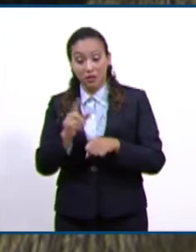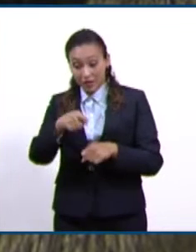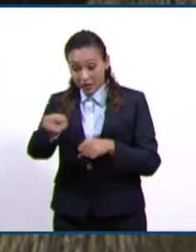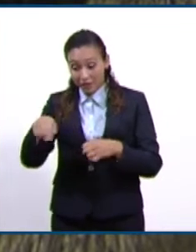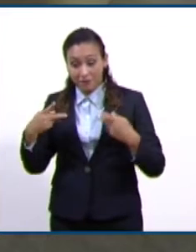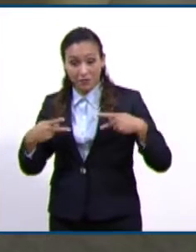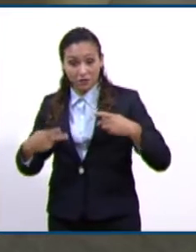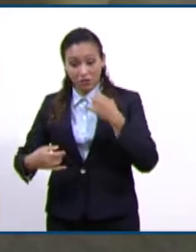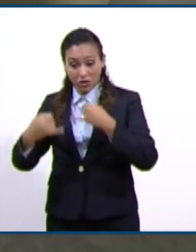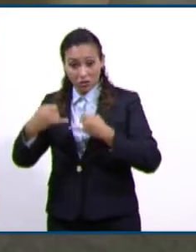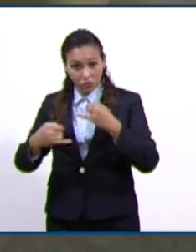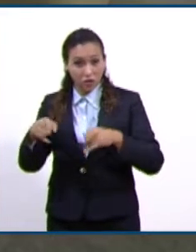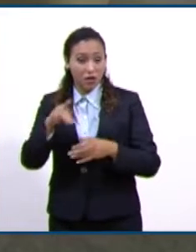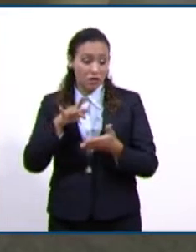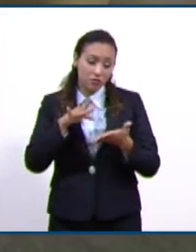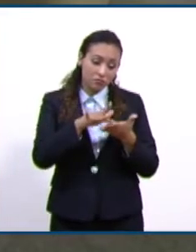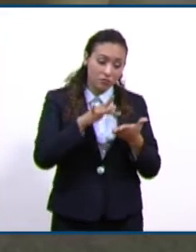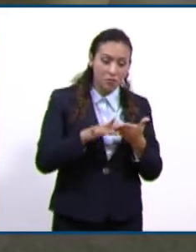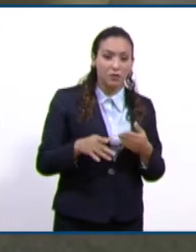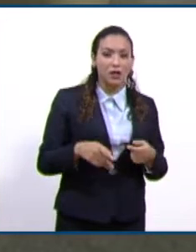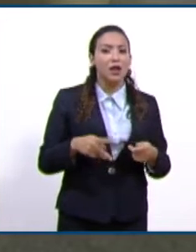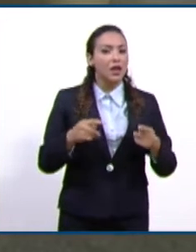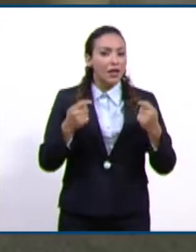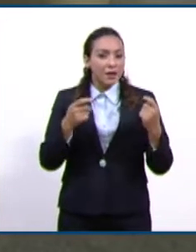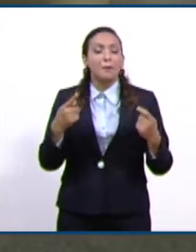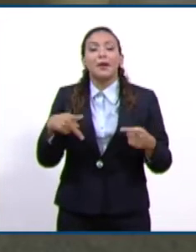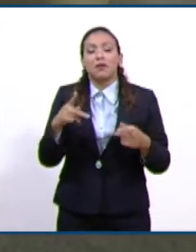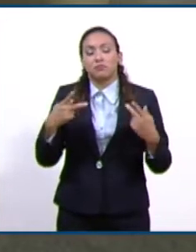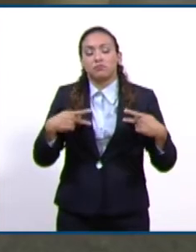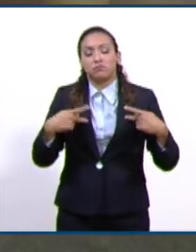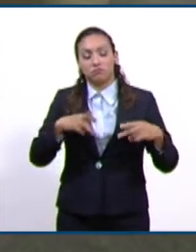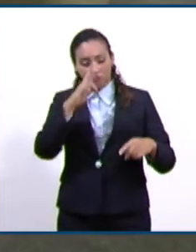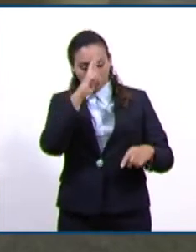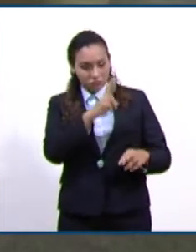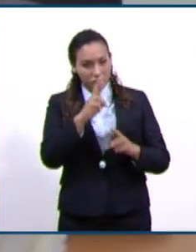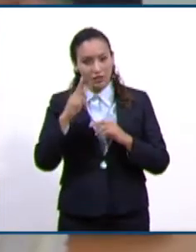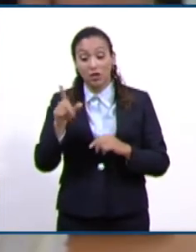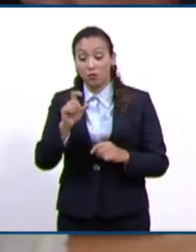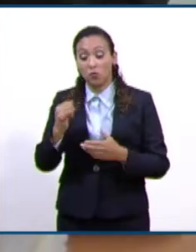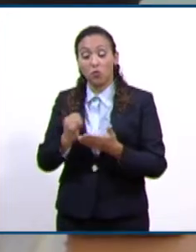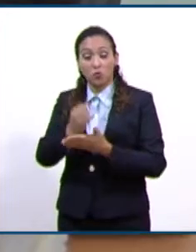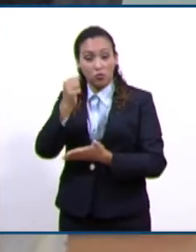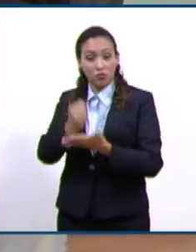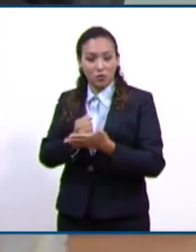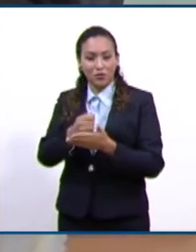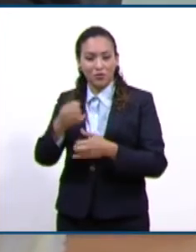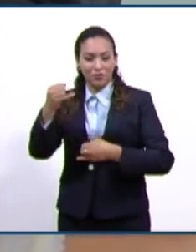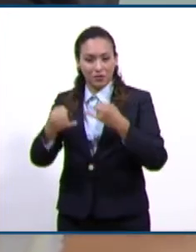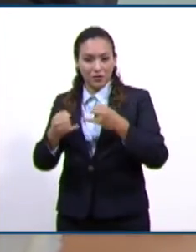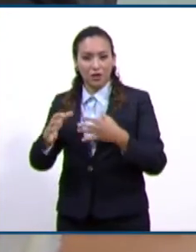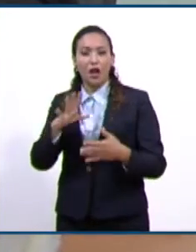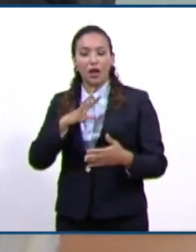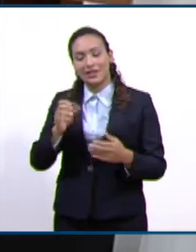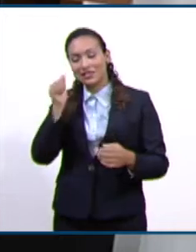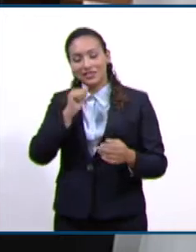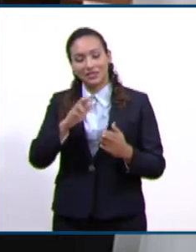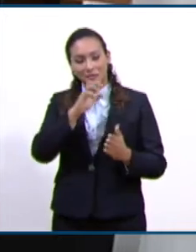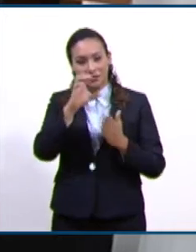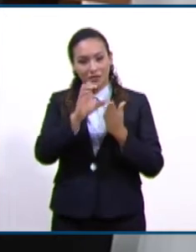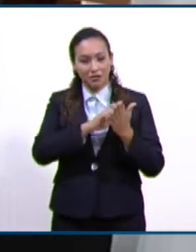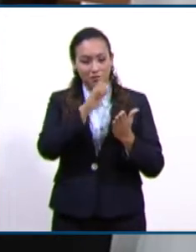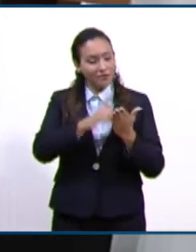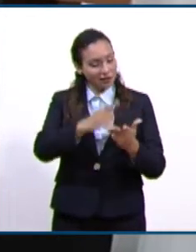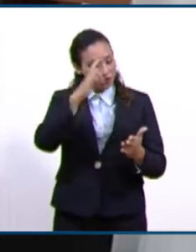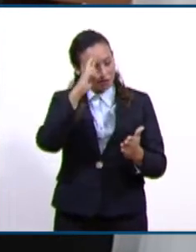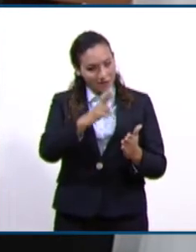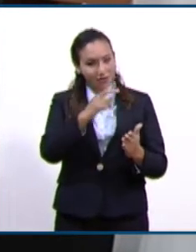cualquier influencia externa e interna, con el fin de que sus resoluciones se sustenten en lo previsto en la Constitución y también en el